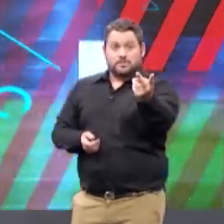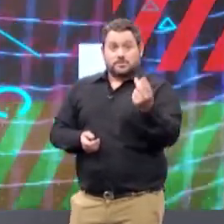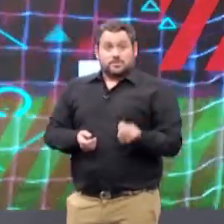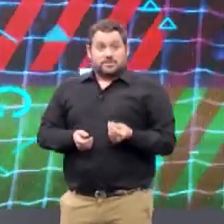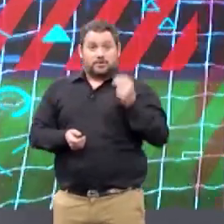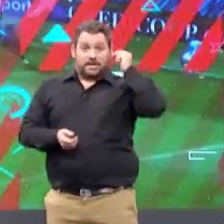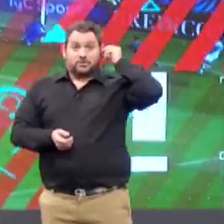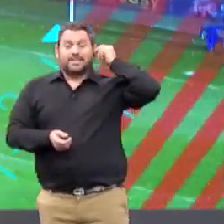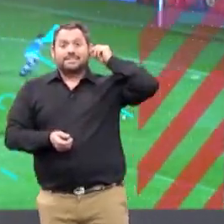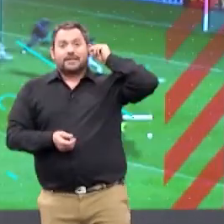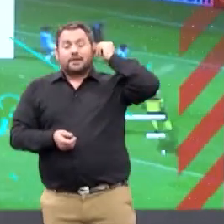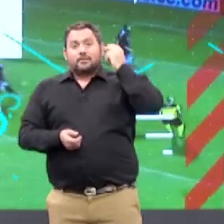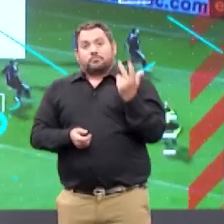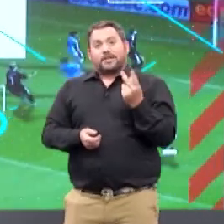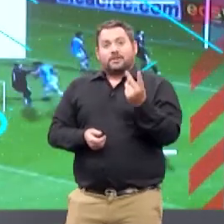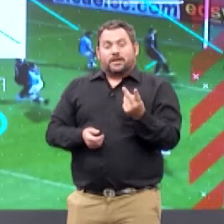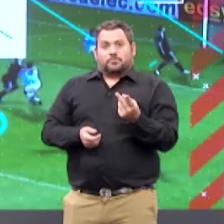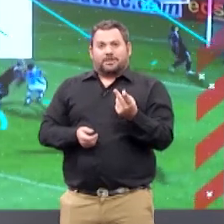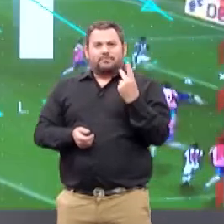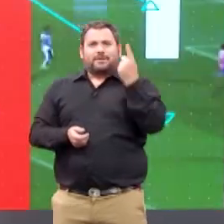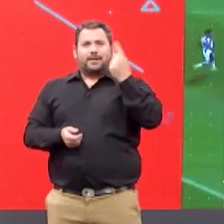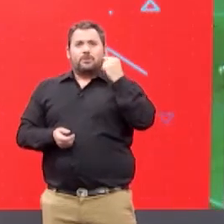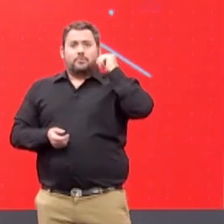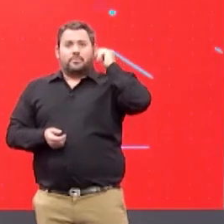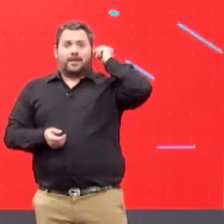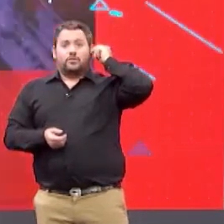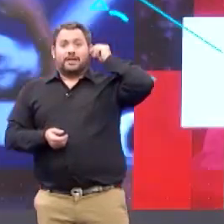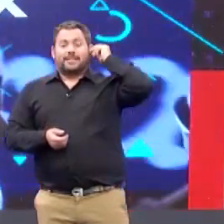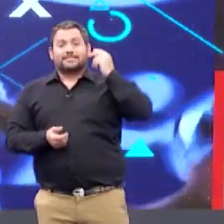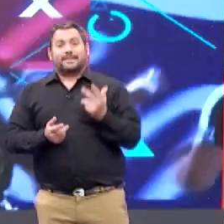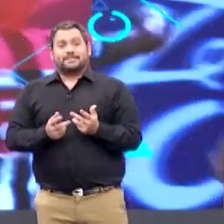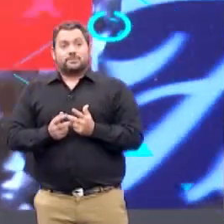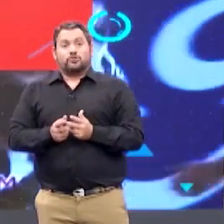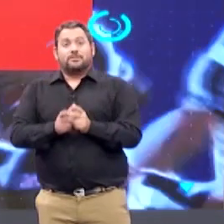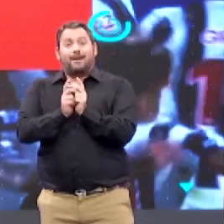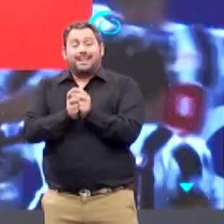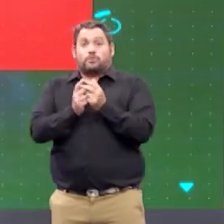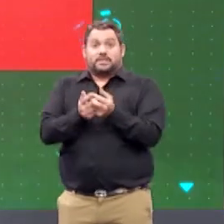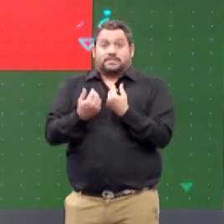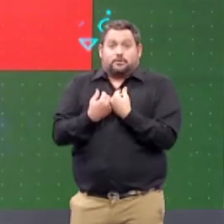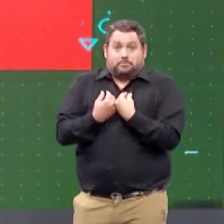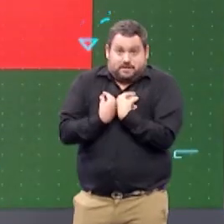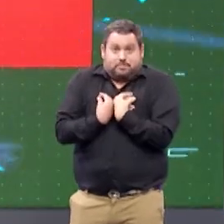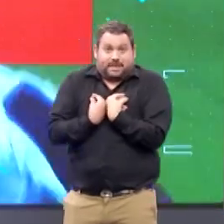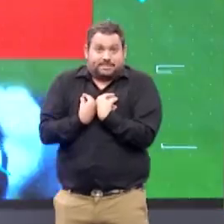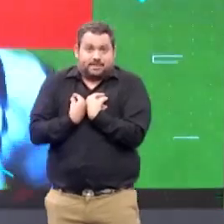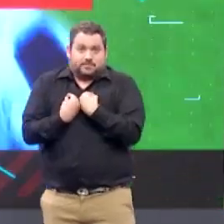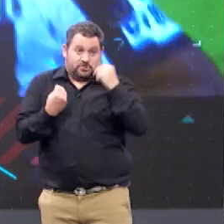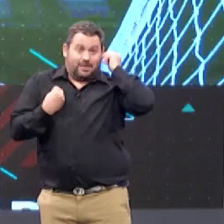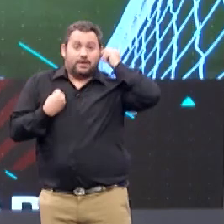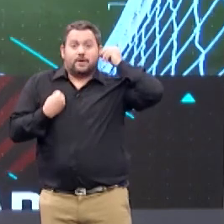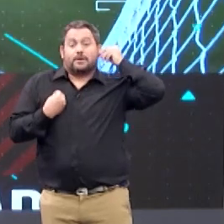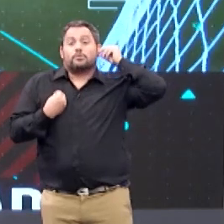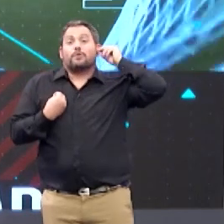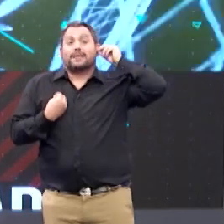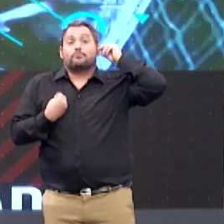Rolón. Está bien. Entonces... Sí. ¿Por qué digo esto? Porque también me quedo en que a Talleres, donde más le cuesta, y según en mi parecer,